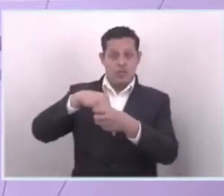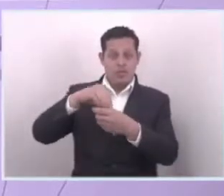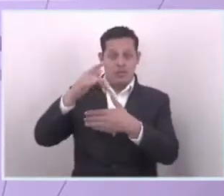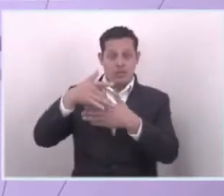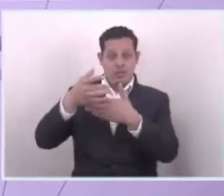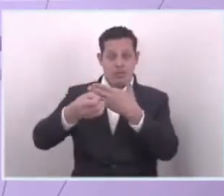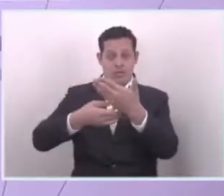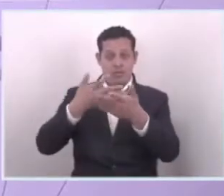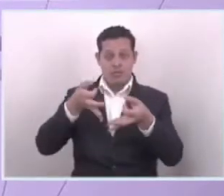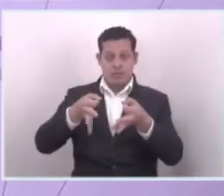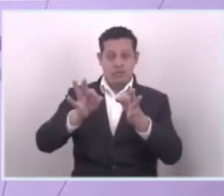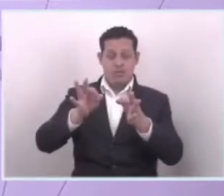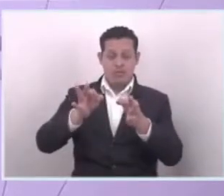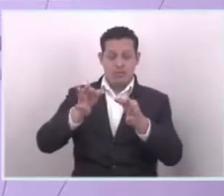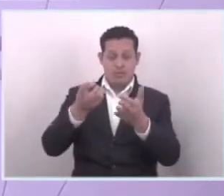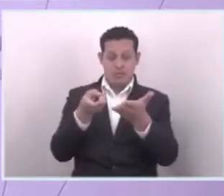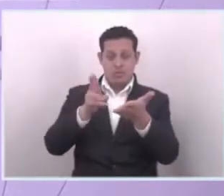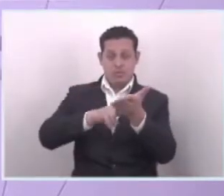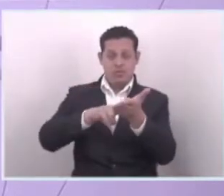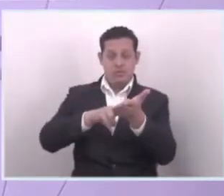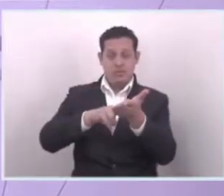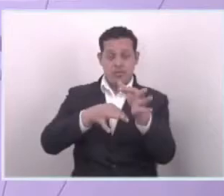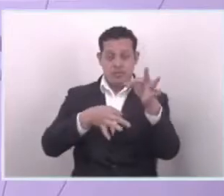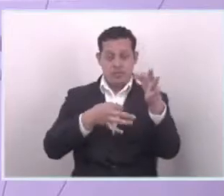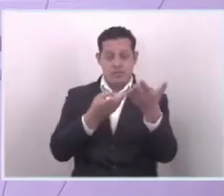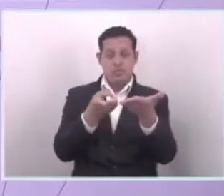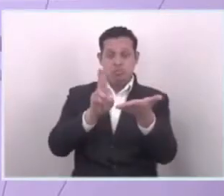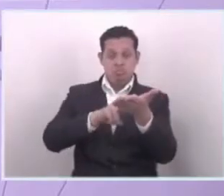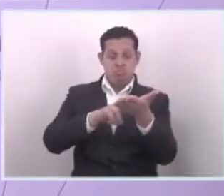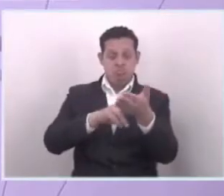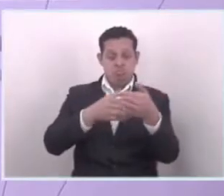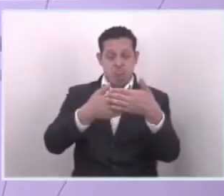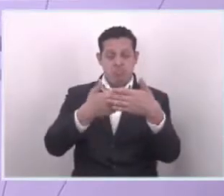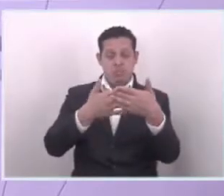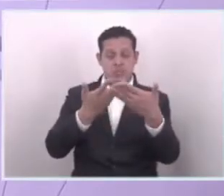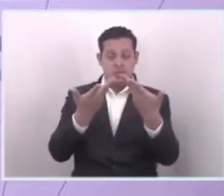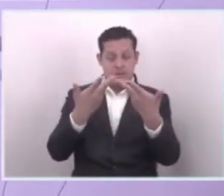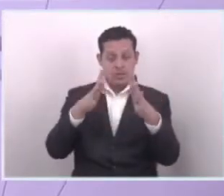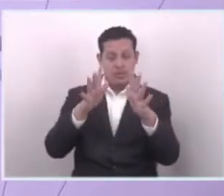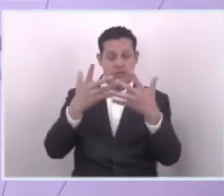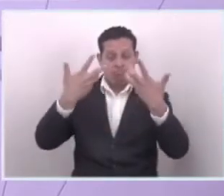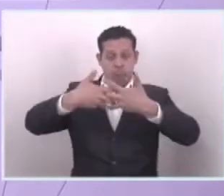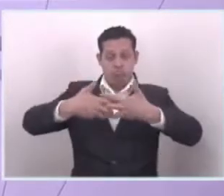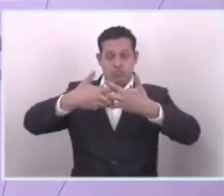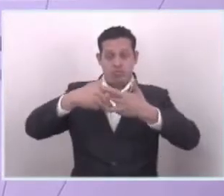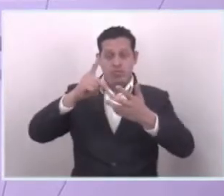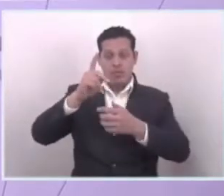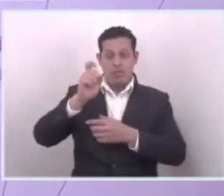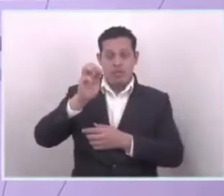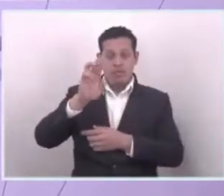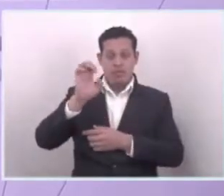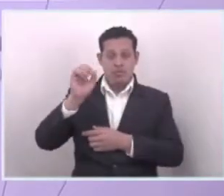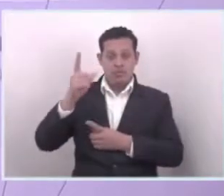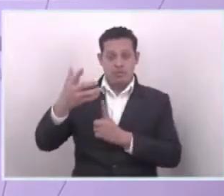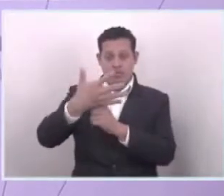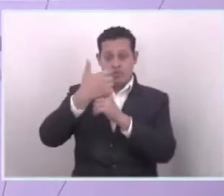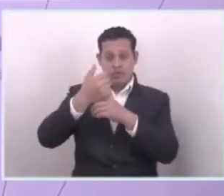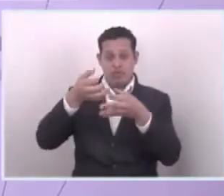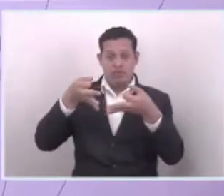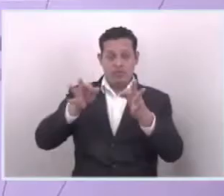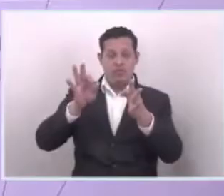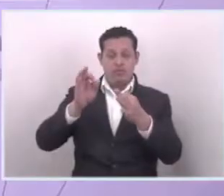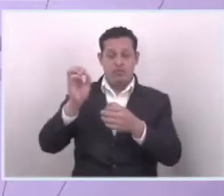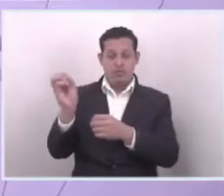innovar la forma de invertir en este tipo de contratos, ya que la industria petrolera ha adoptado formas